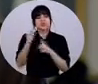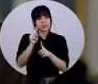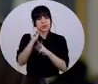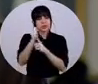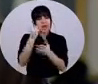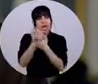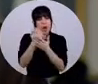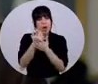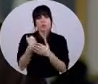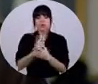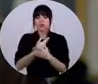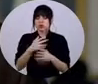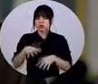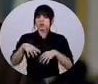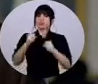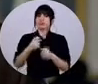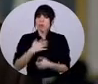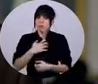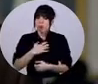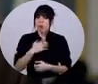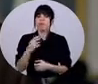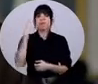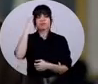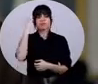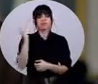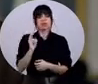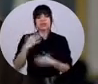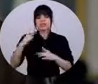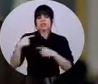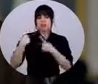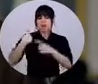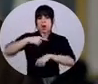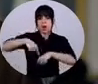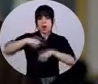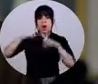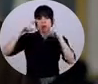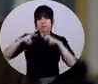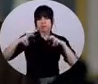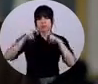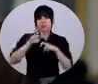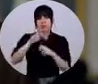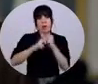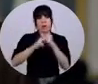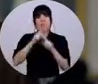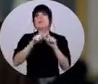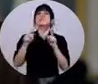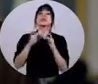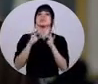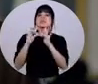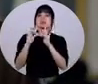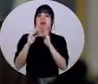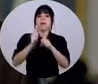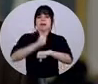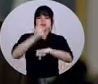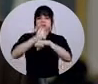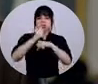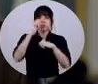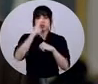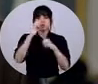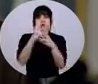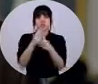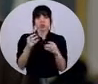negociación que no hemos suspendido. Compañeras y compañeros educadores, su apremiante situación